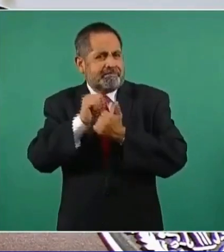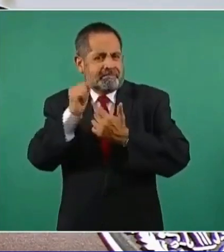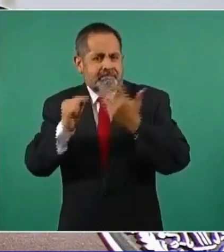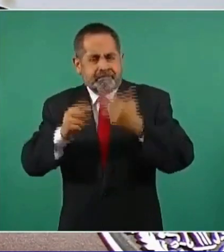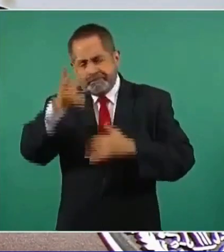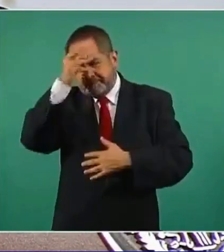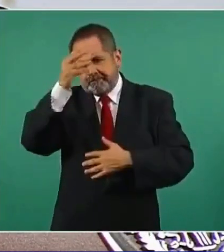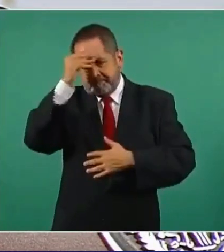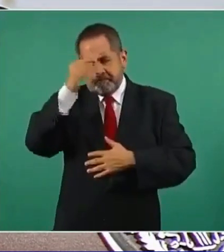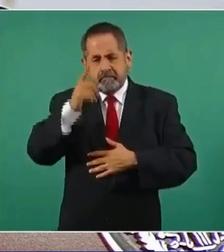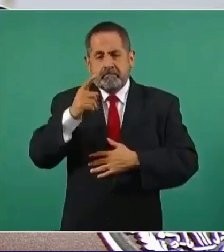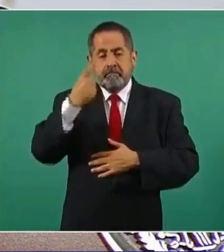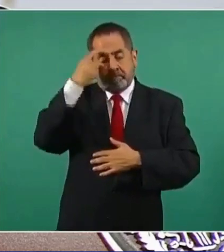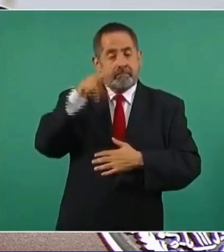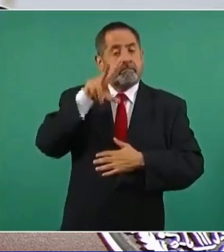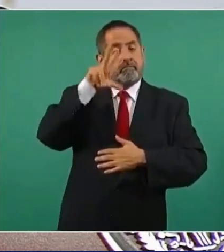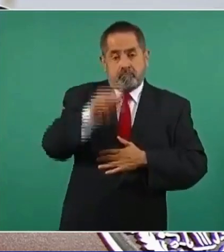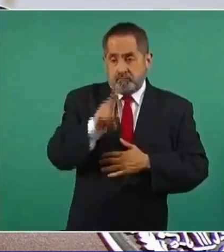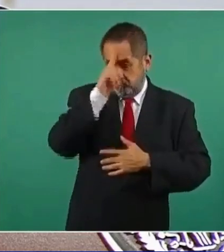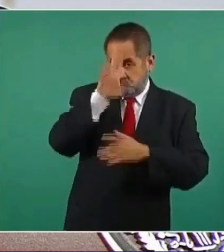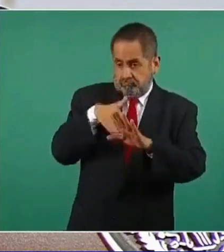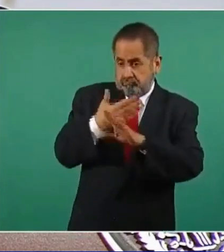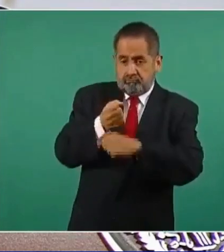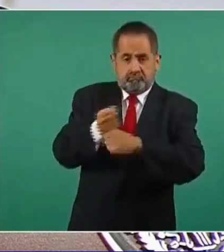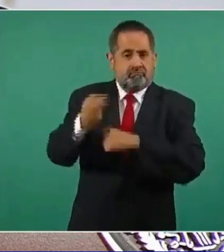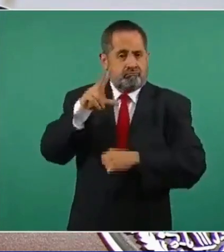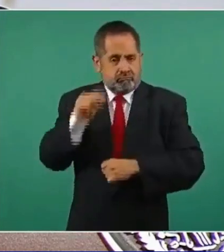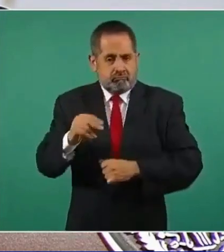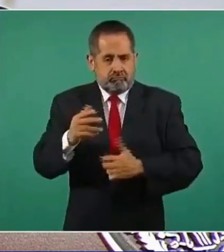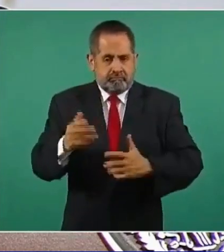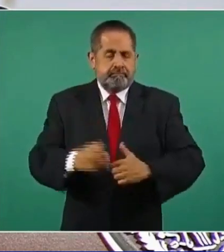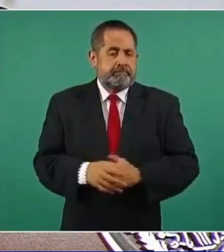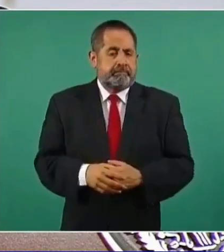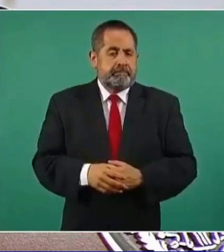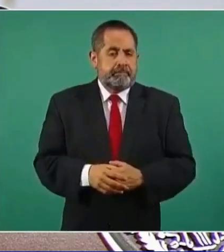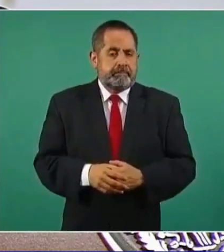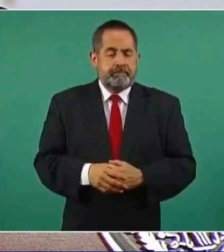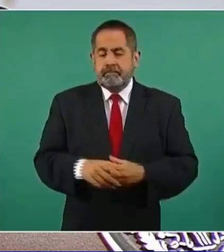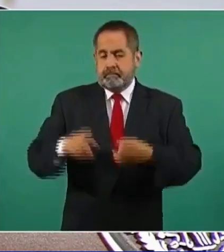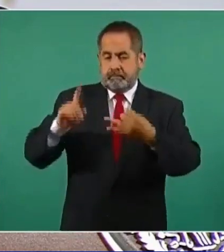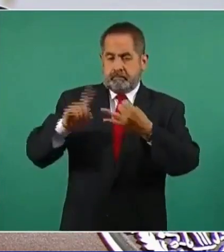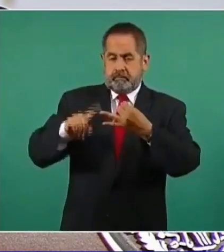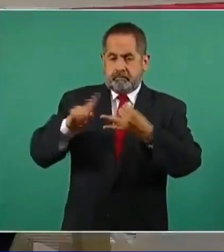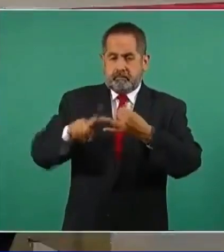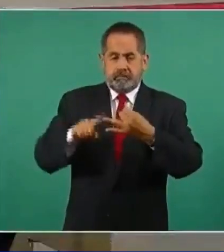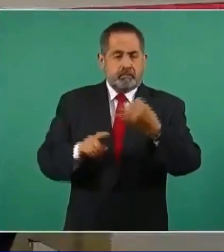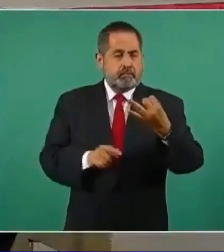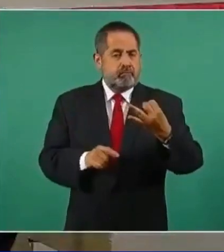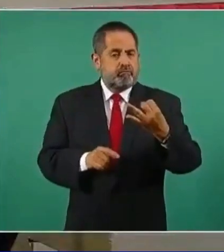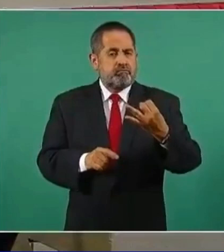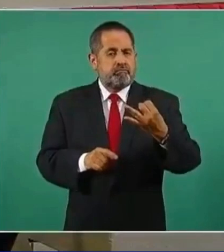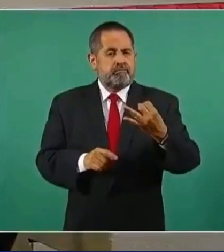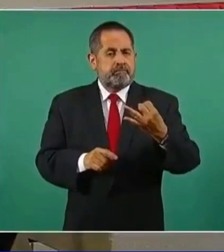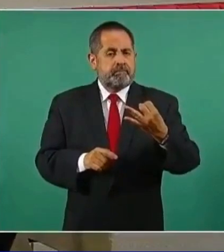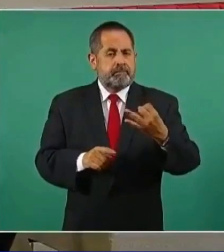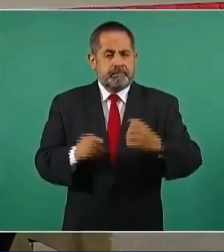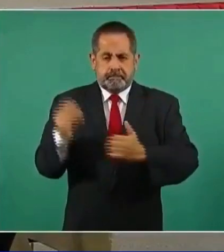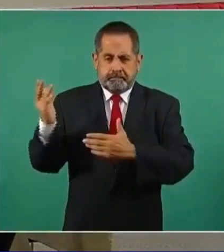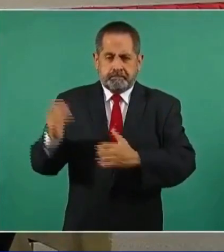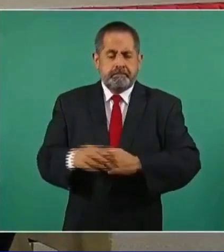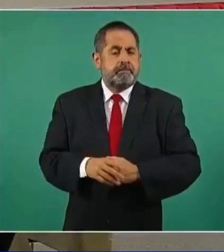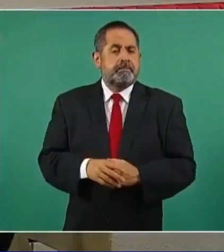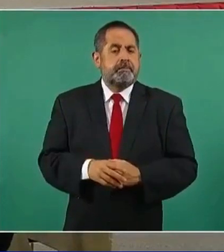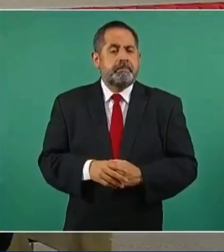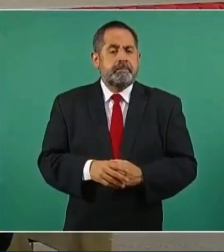la prevención de la violencia. La segunda acción de las que les quiero hablar es la siguiente, por